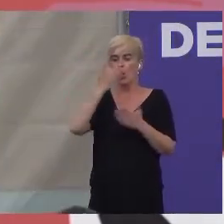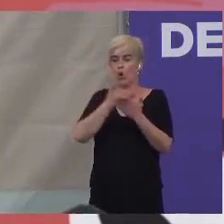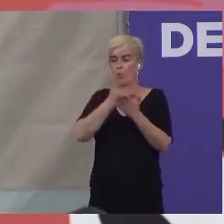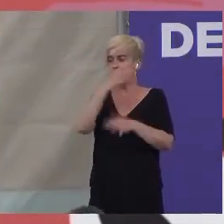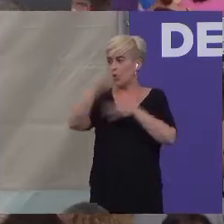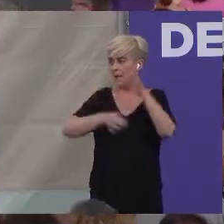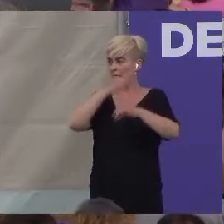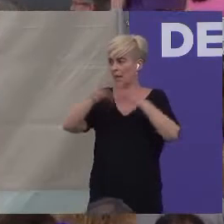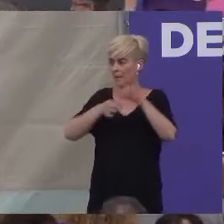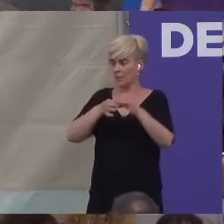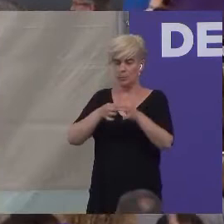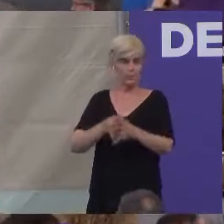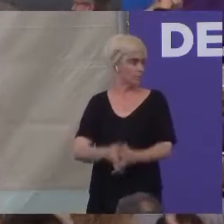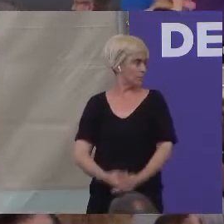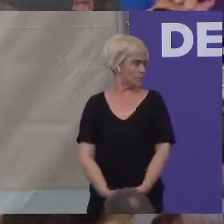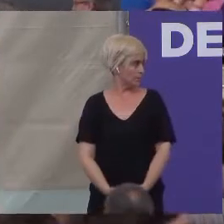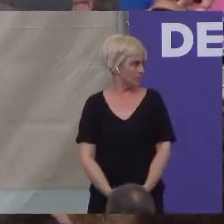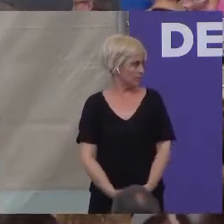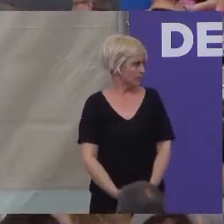Bueno,